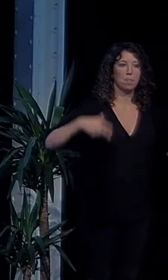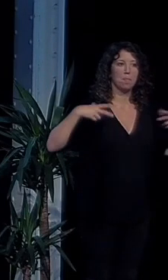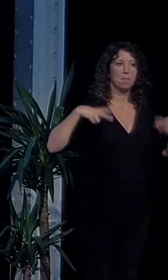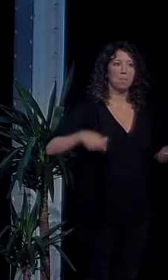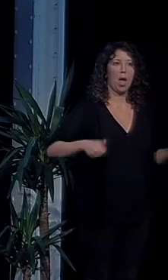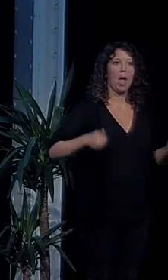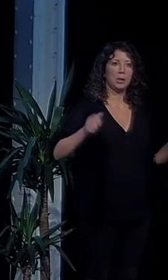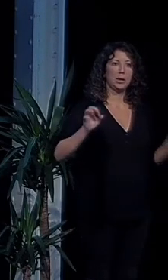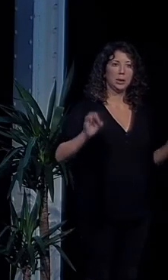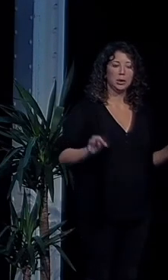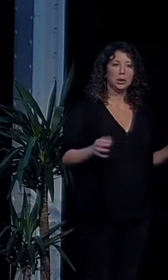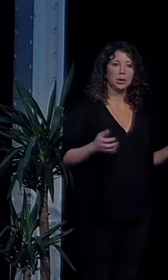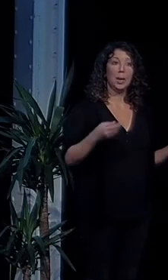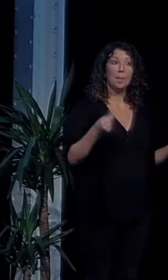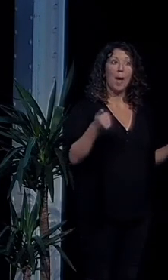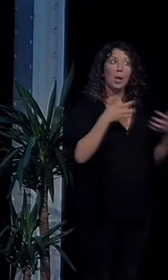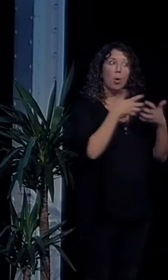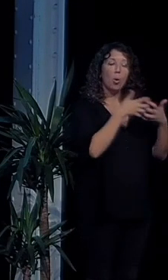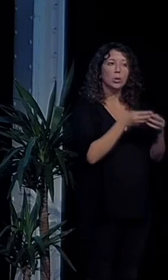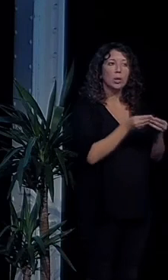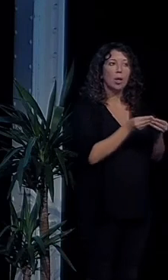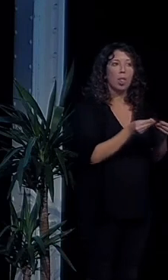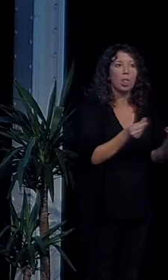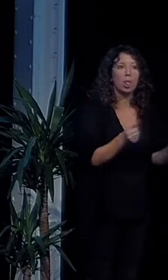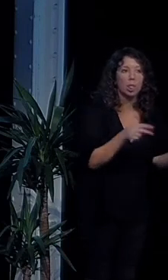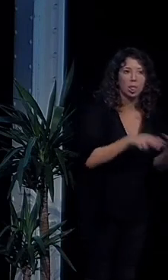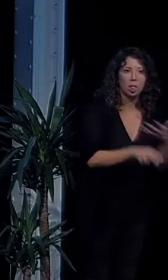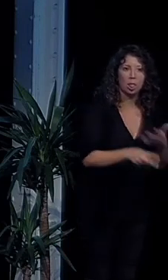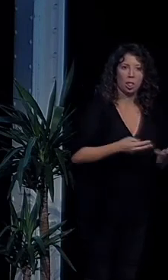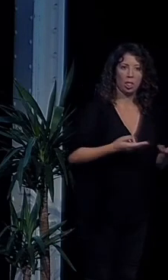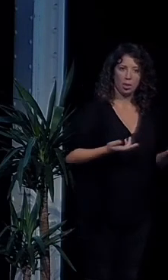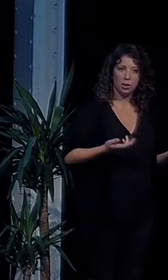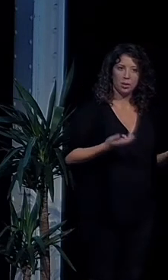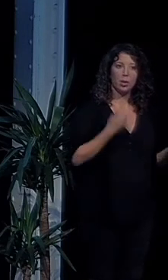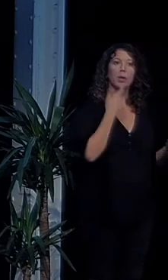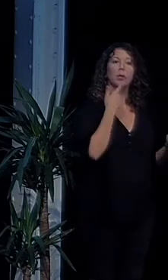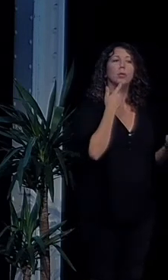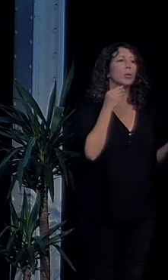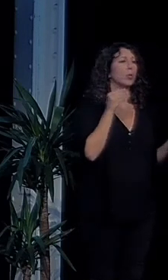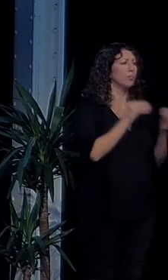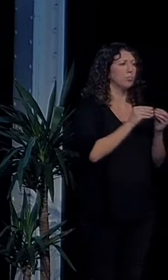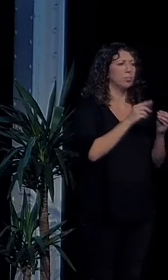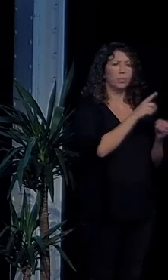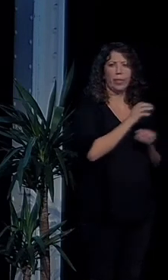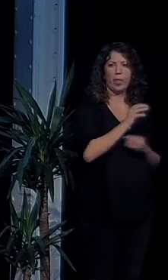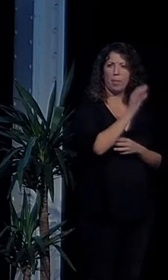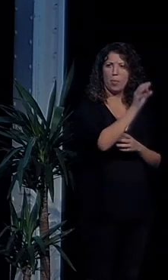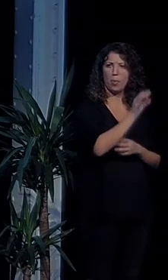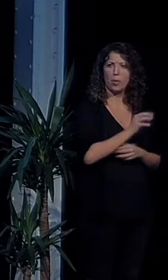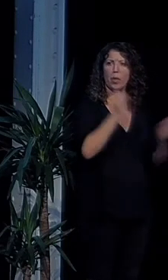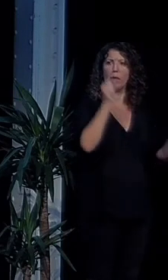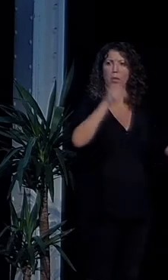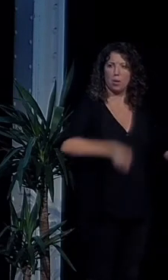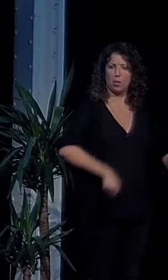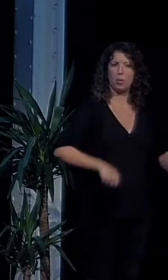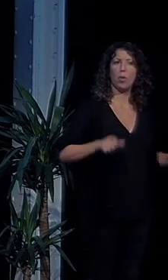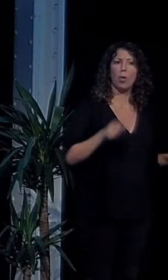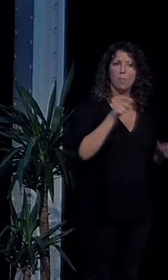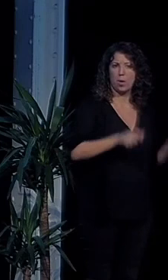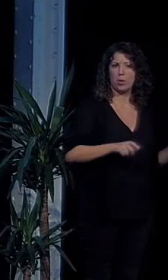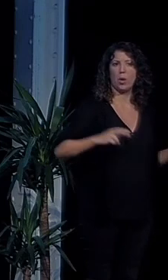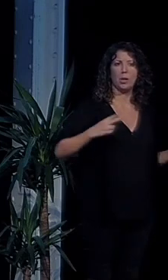luchas se difuminen. Entonces, estoy totalmente de acuerdo contigo. Las personas trans tienen que